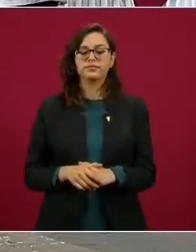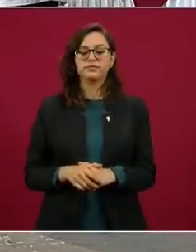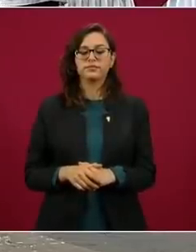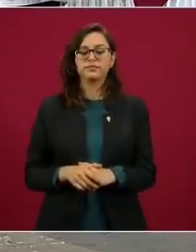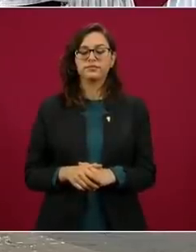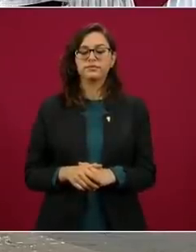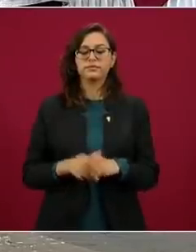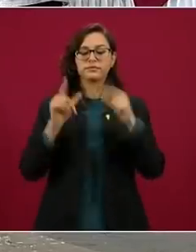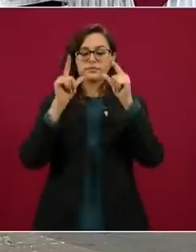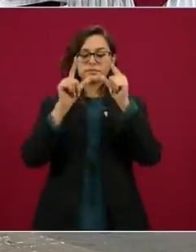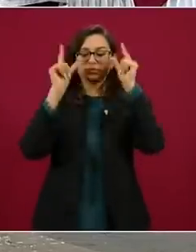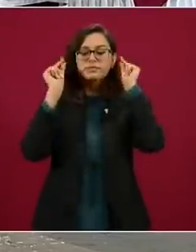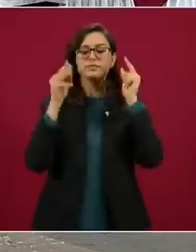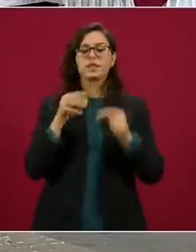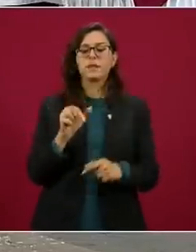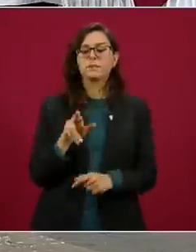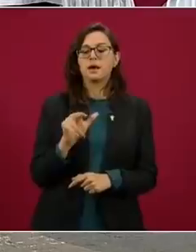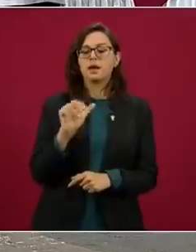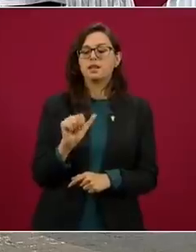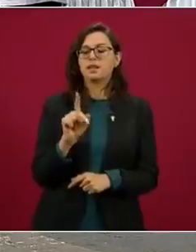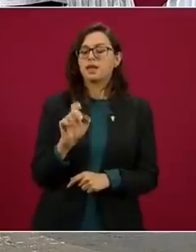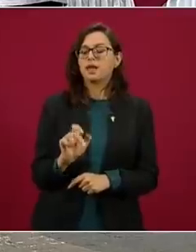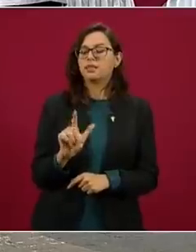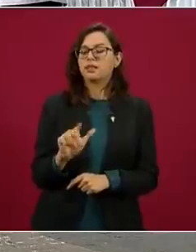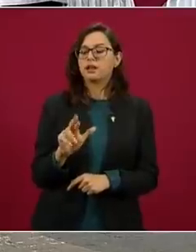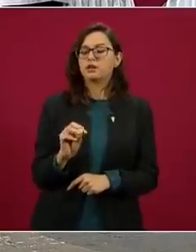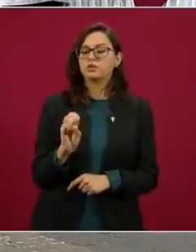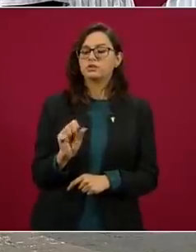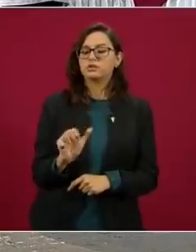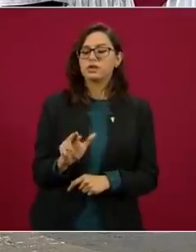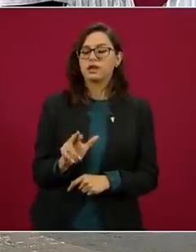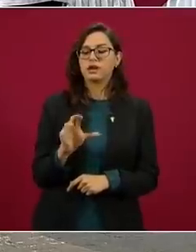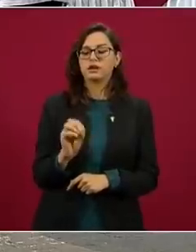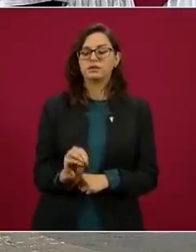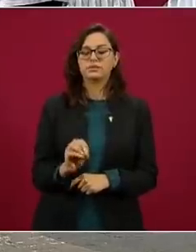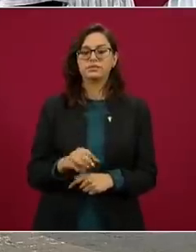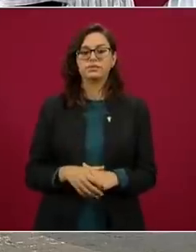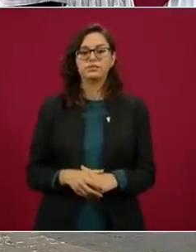enfermera maría del rosário juárez olivares